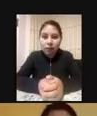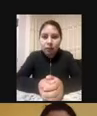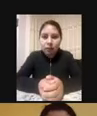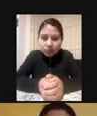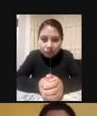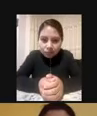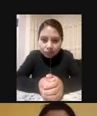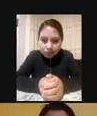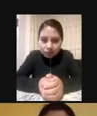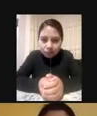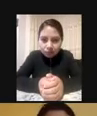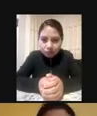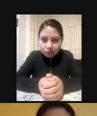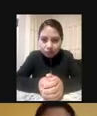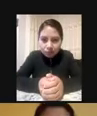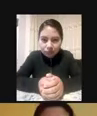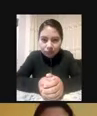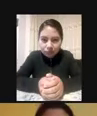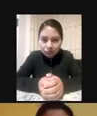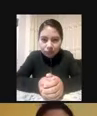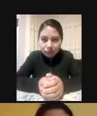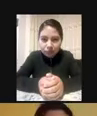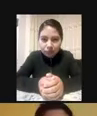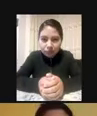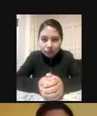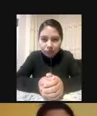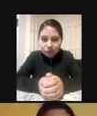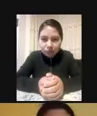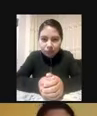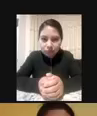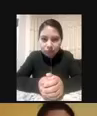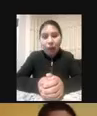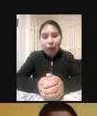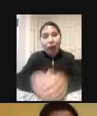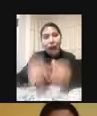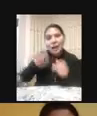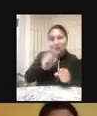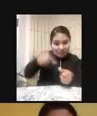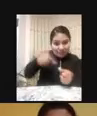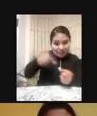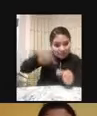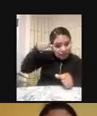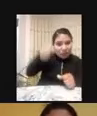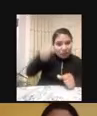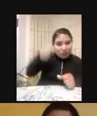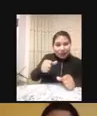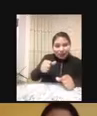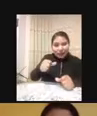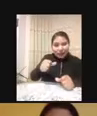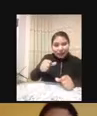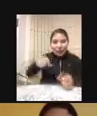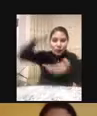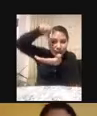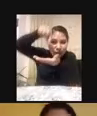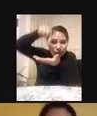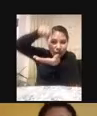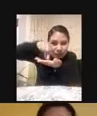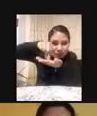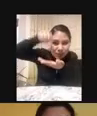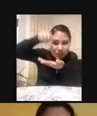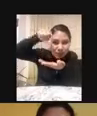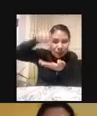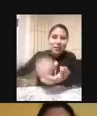Acá. Les estaba mencionando el uso de las pinzas, ¿no es cierto? Las pinzas de cocina que muchos tenemos. Por ejemplo, en la imagen estamos viendo